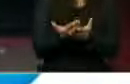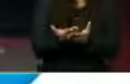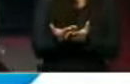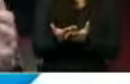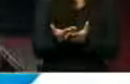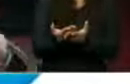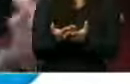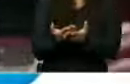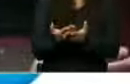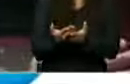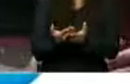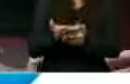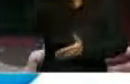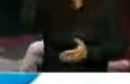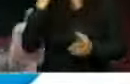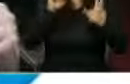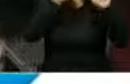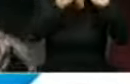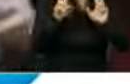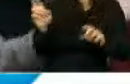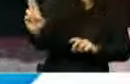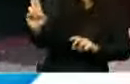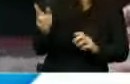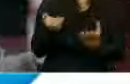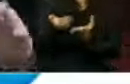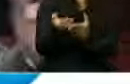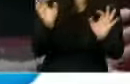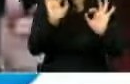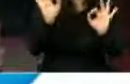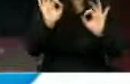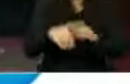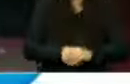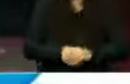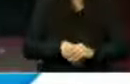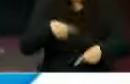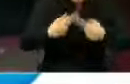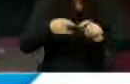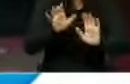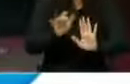derechos. Nosotros no nos vamos a dejar asustar por un par de policías vestidos de tortuga. Zaira,